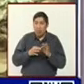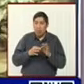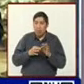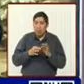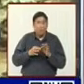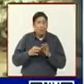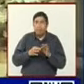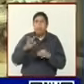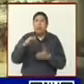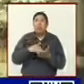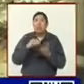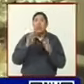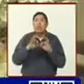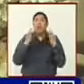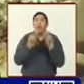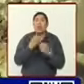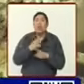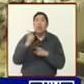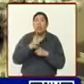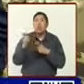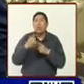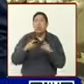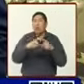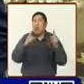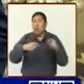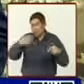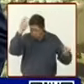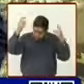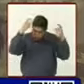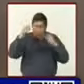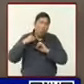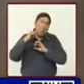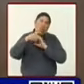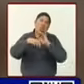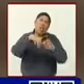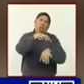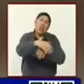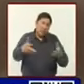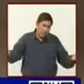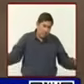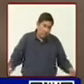familias damnificadas por lluvias, riadas y granizadas.